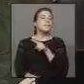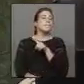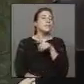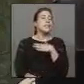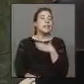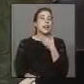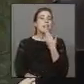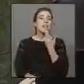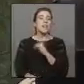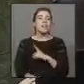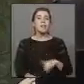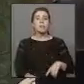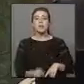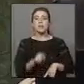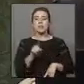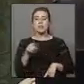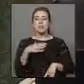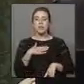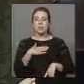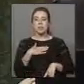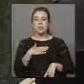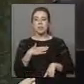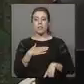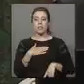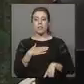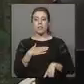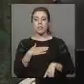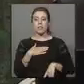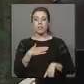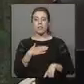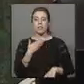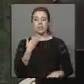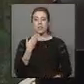socialista, si hay algún diputado socialista que quiera usar la palabra.